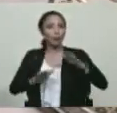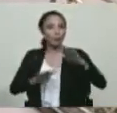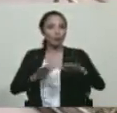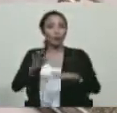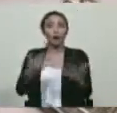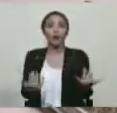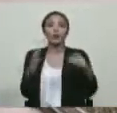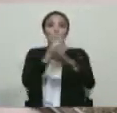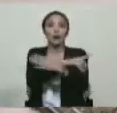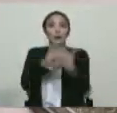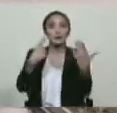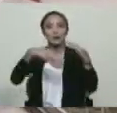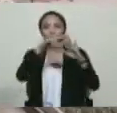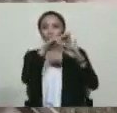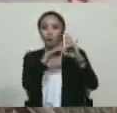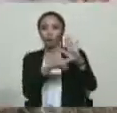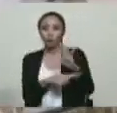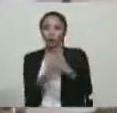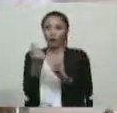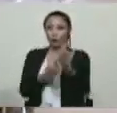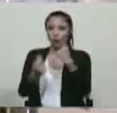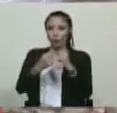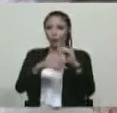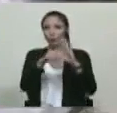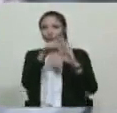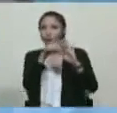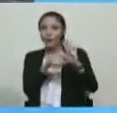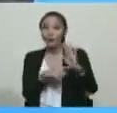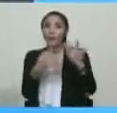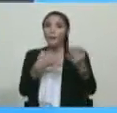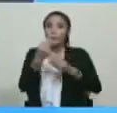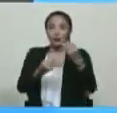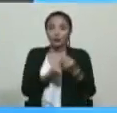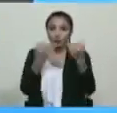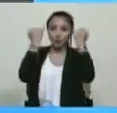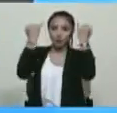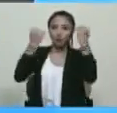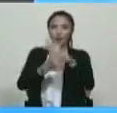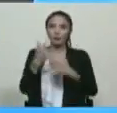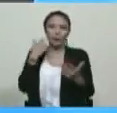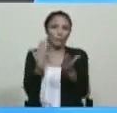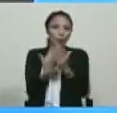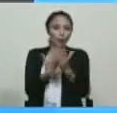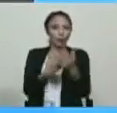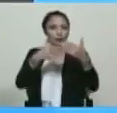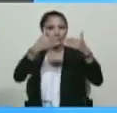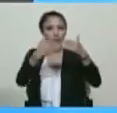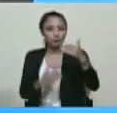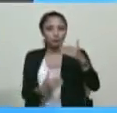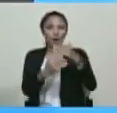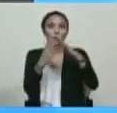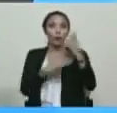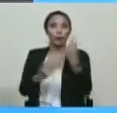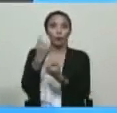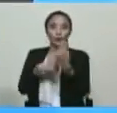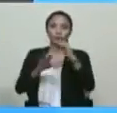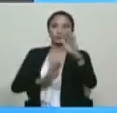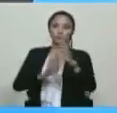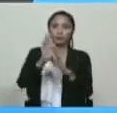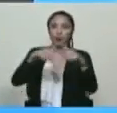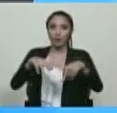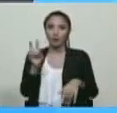Son 16 motores económicos para desarrollar las profundas potencialidades económicas que tiene